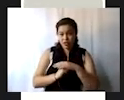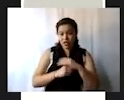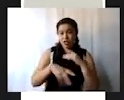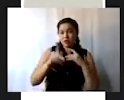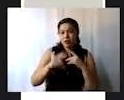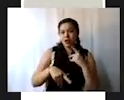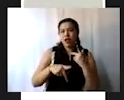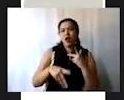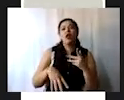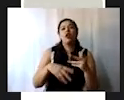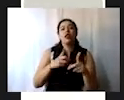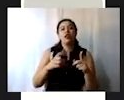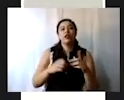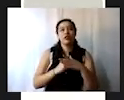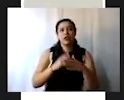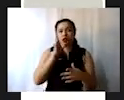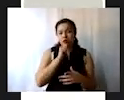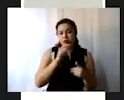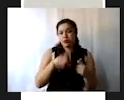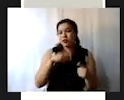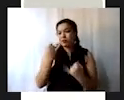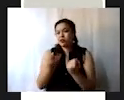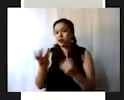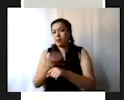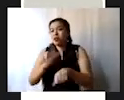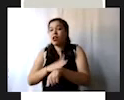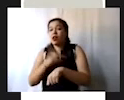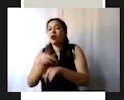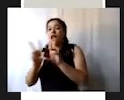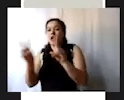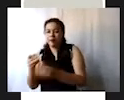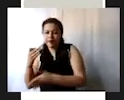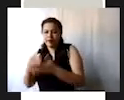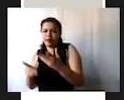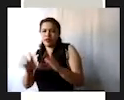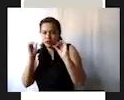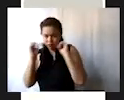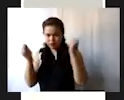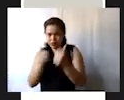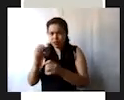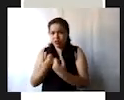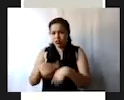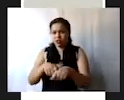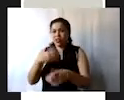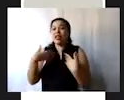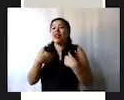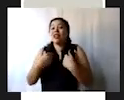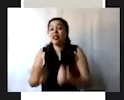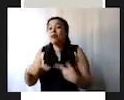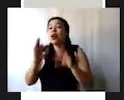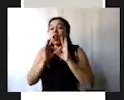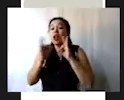paz. Entonces, eso creo que es algo que las organizaciones sociales entienden muy bien, pero que no hemos encontrado la forma